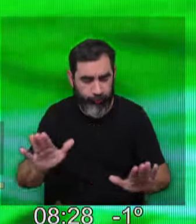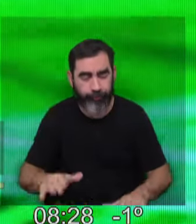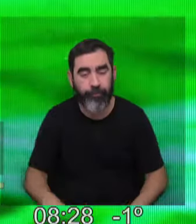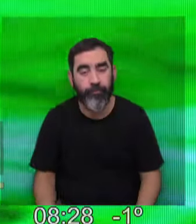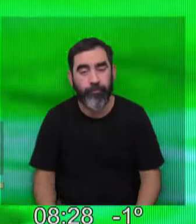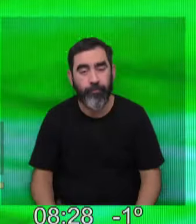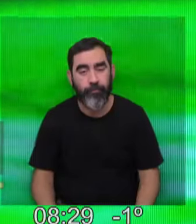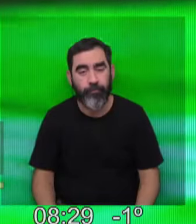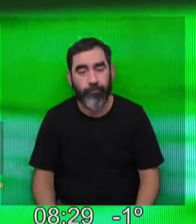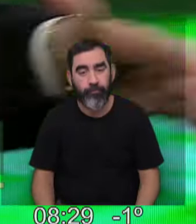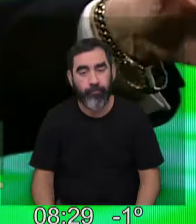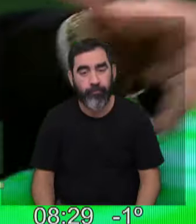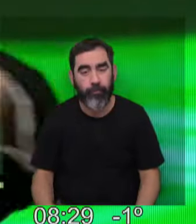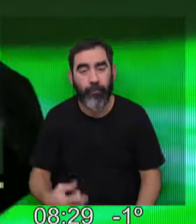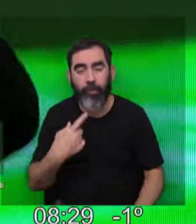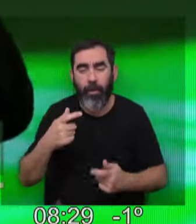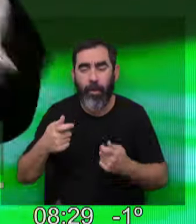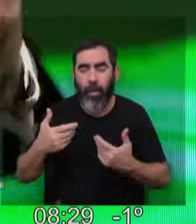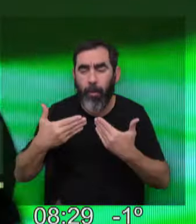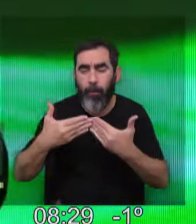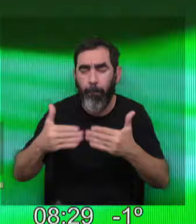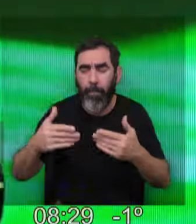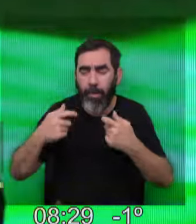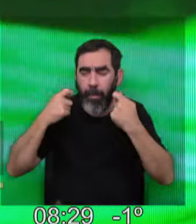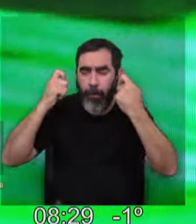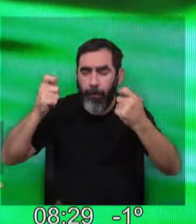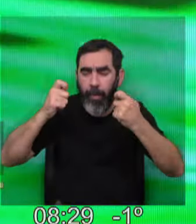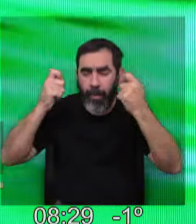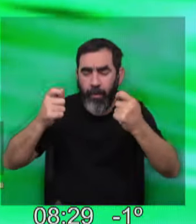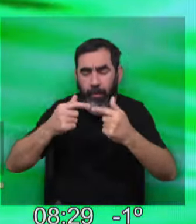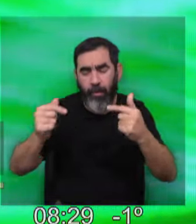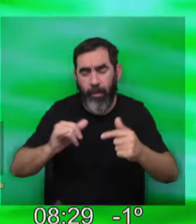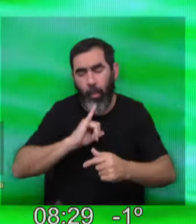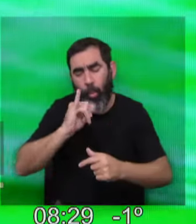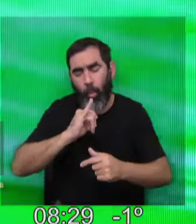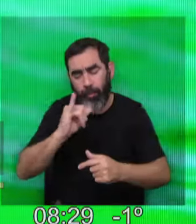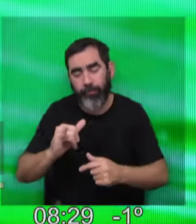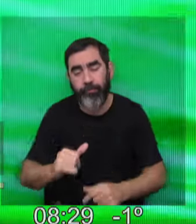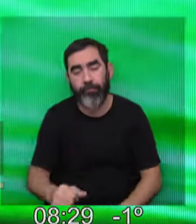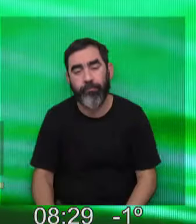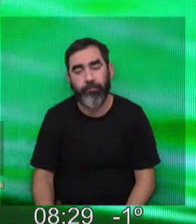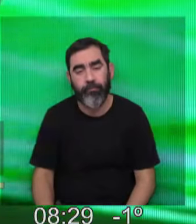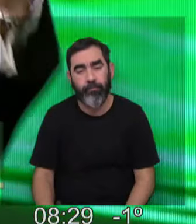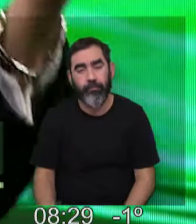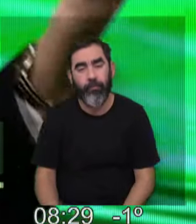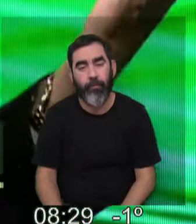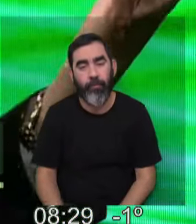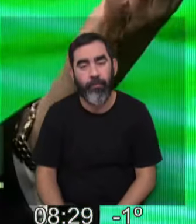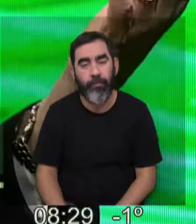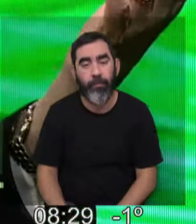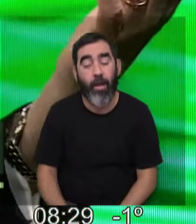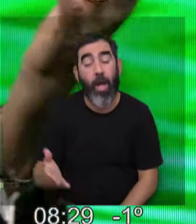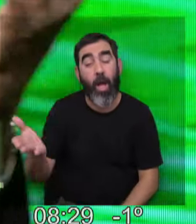Él mismo dice que empezó su militancia en un acto que me oyó, todo esa cosa. Sabemos que hace 2 periodos era